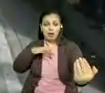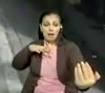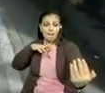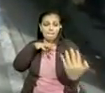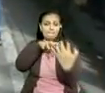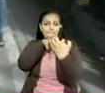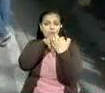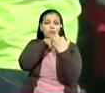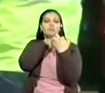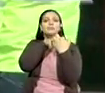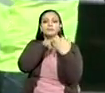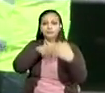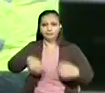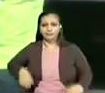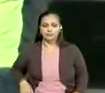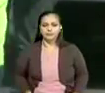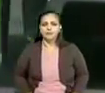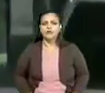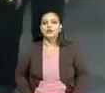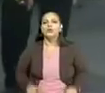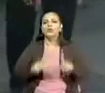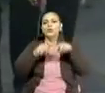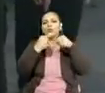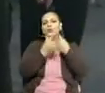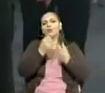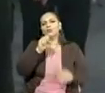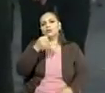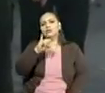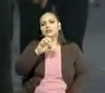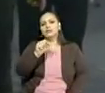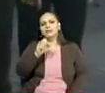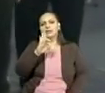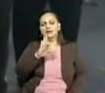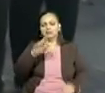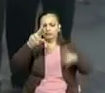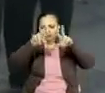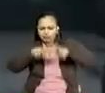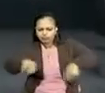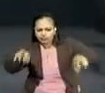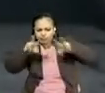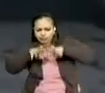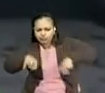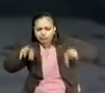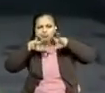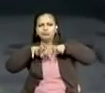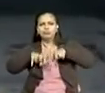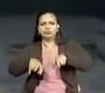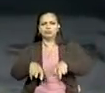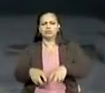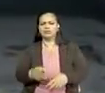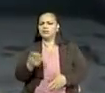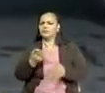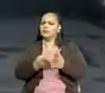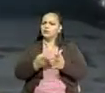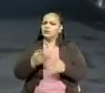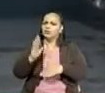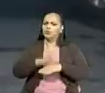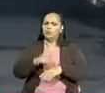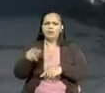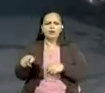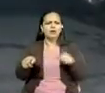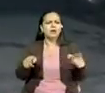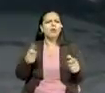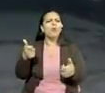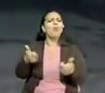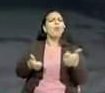en Colta. Personal del CIAD realizaron las investigaciones de campo para establecer las causas basales del